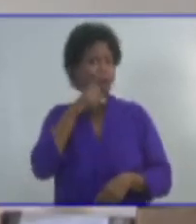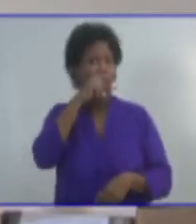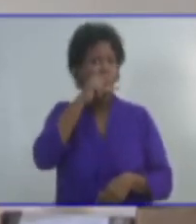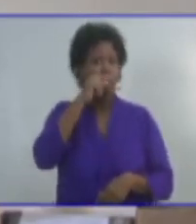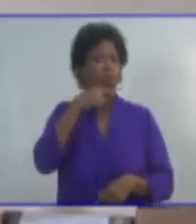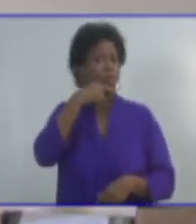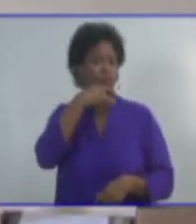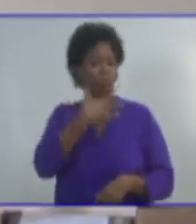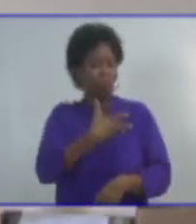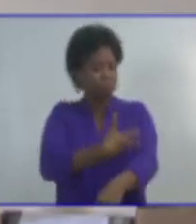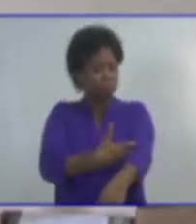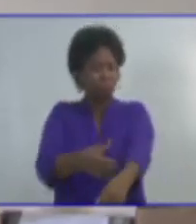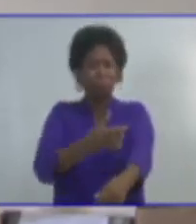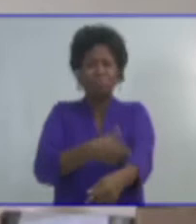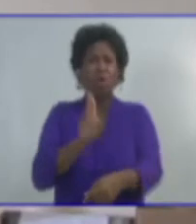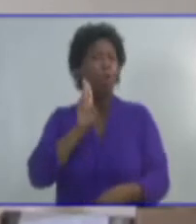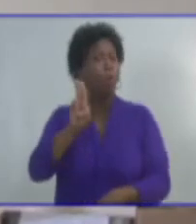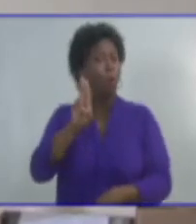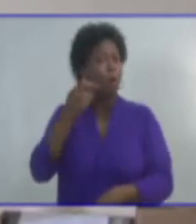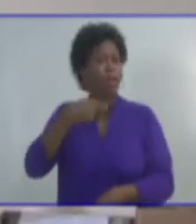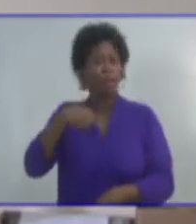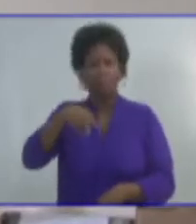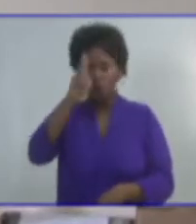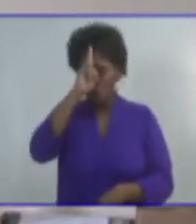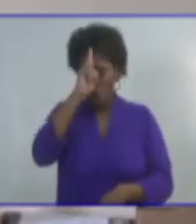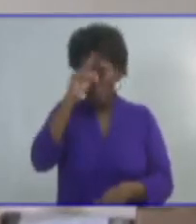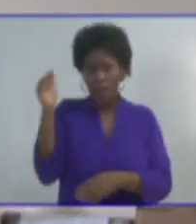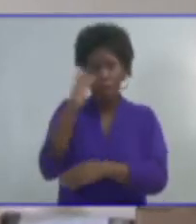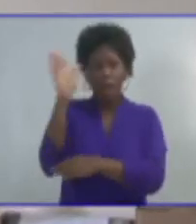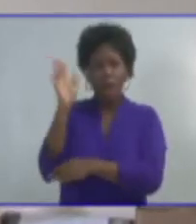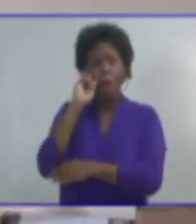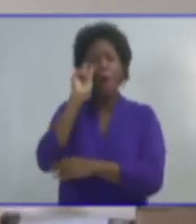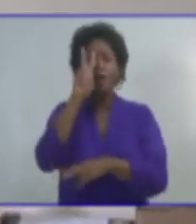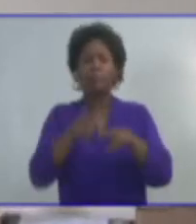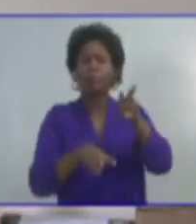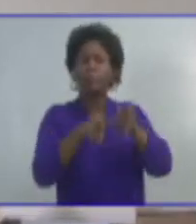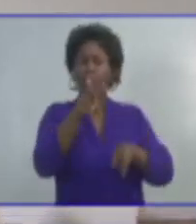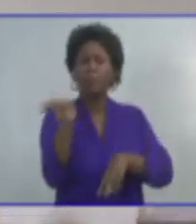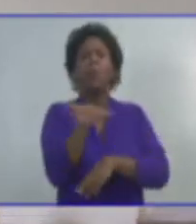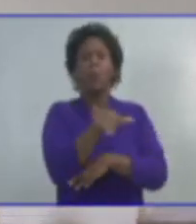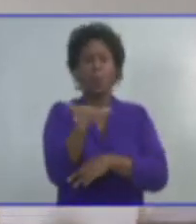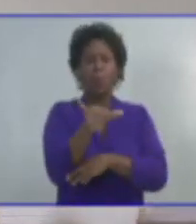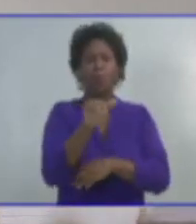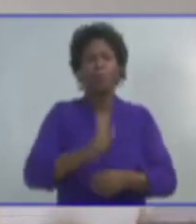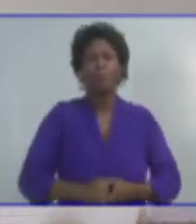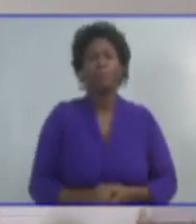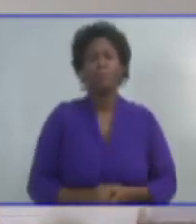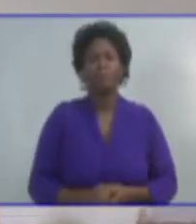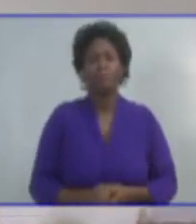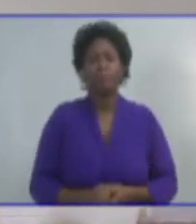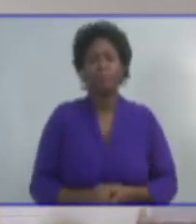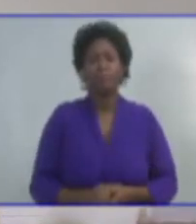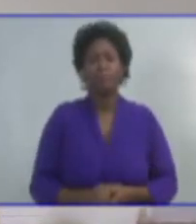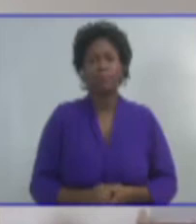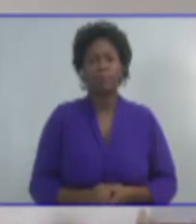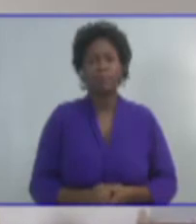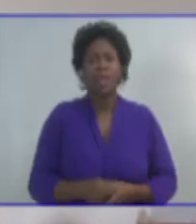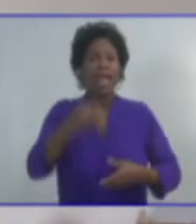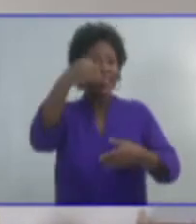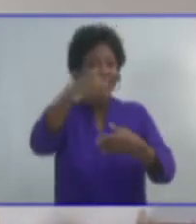se tuvo que remitir al hospital de Baracoa, fue examinada por el especialista, pues, con un diagnóstico de un miomo